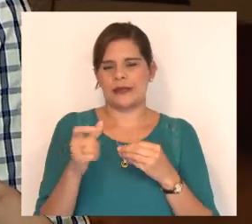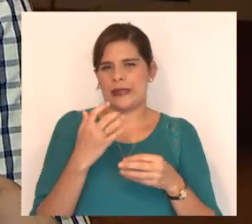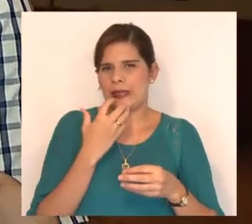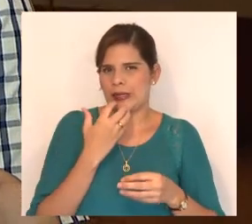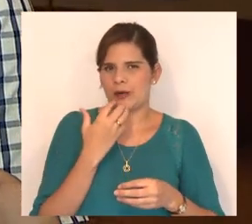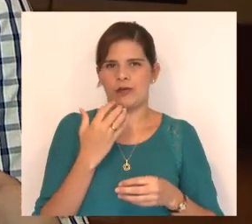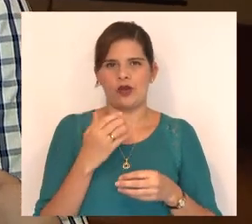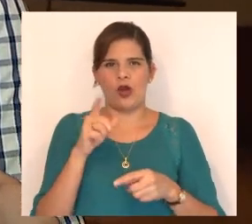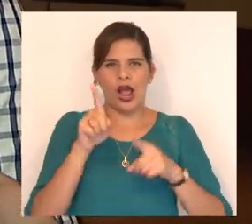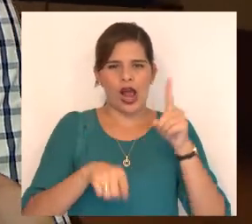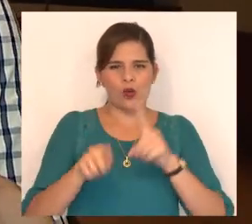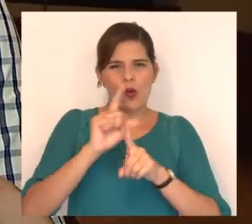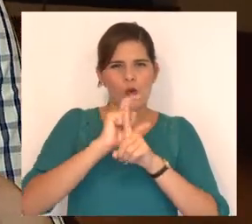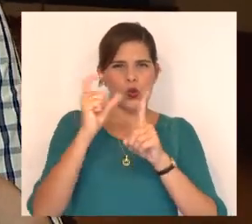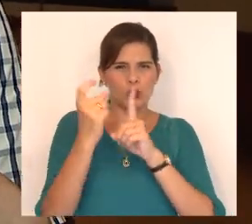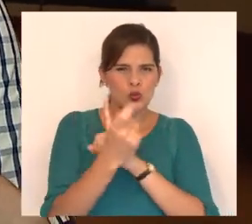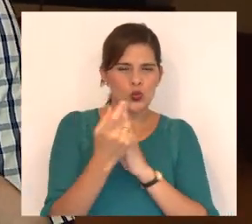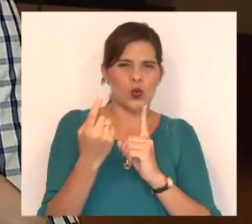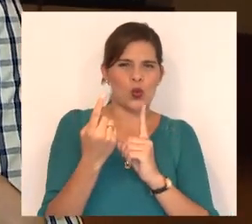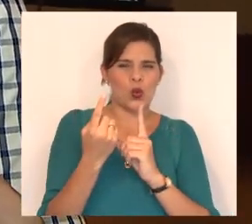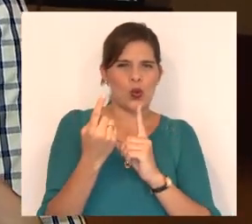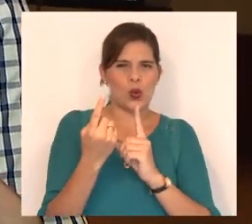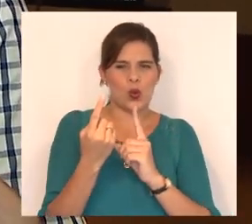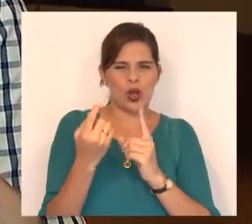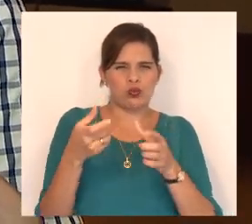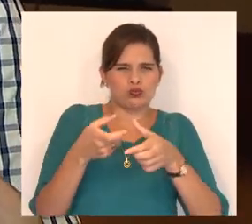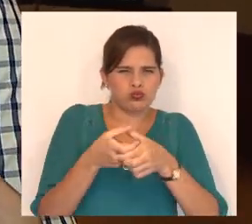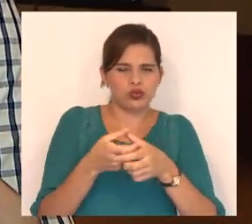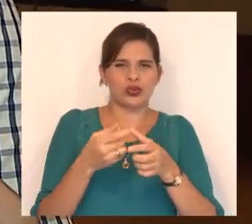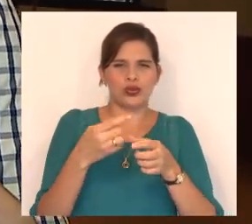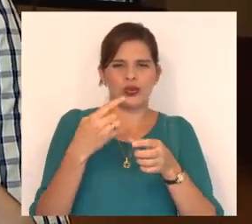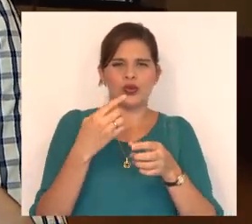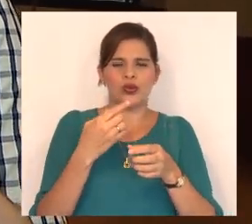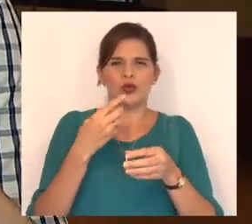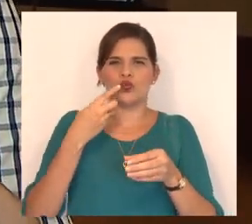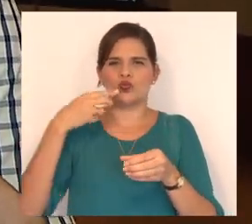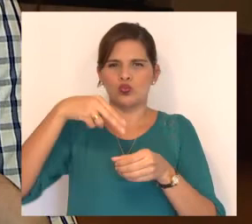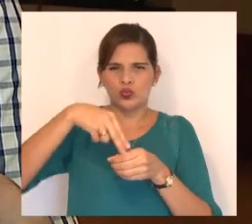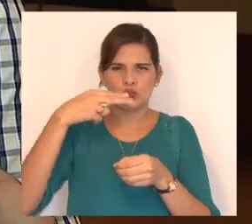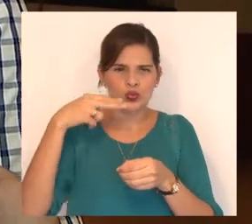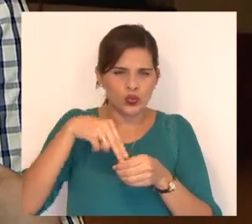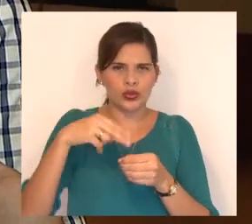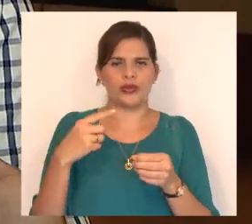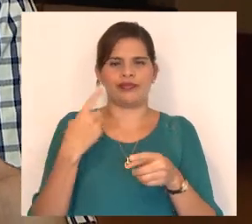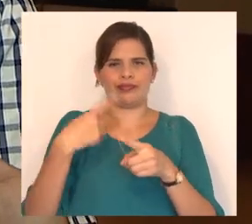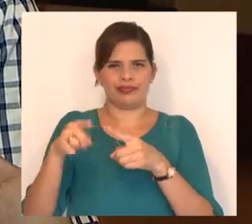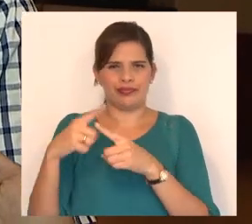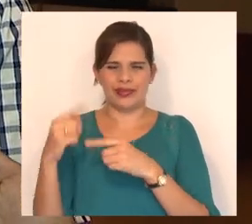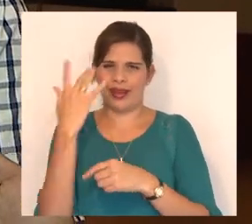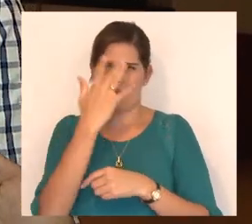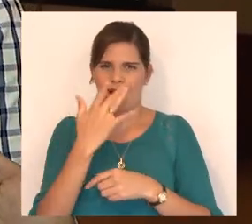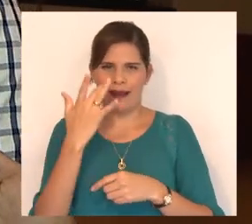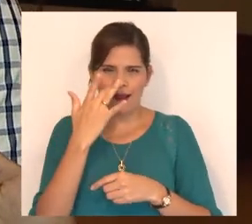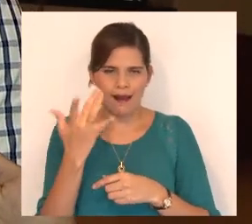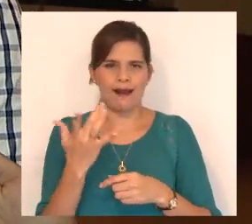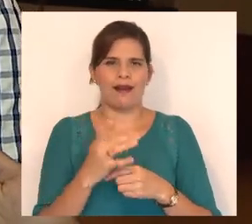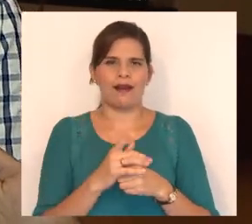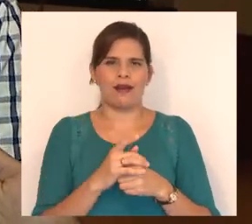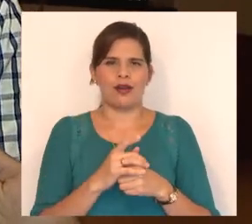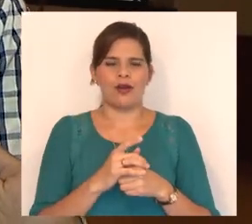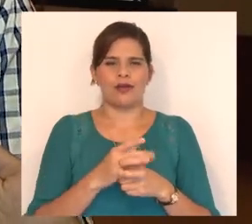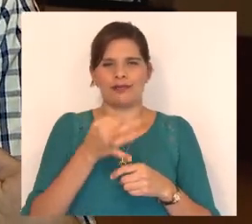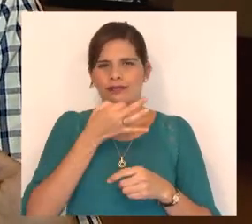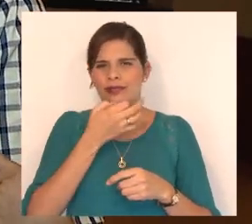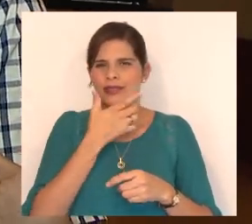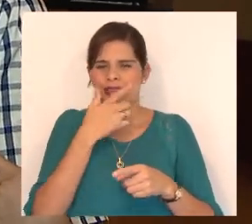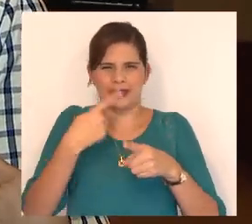en condiciones culturales diversas, población indígena, población afrodescendiente, también las personas